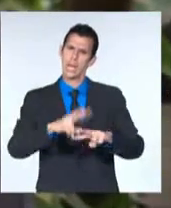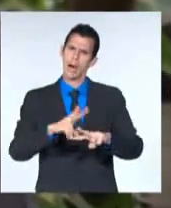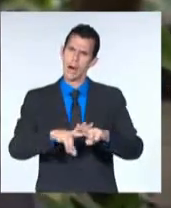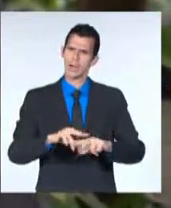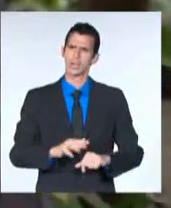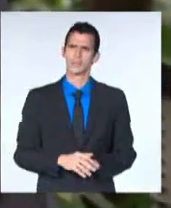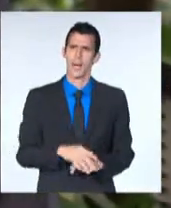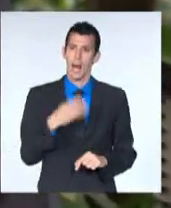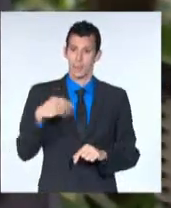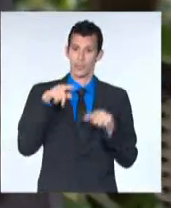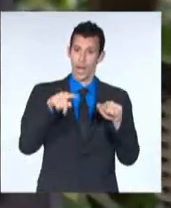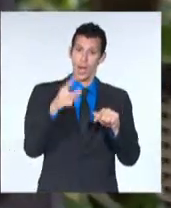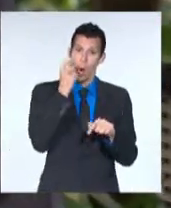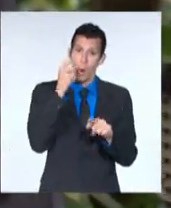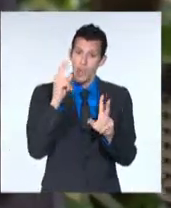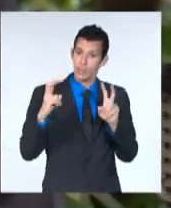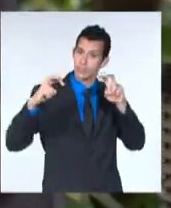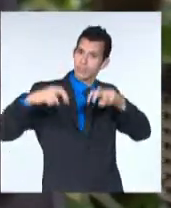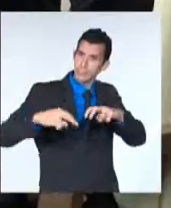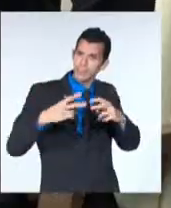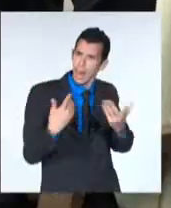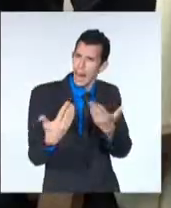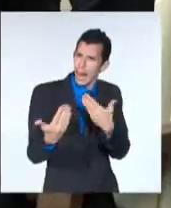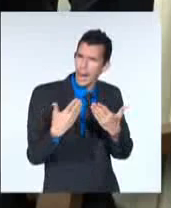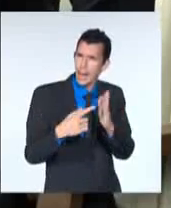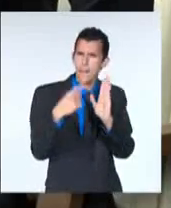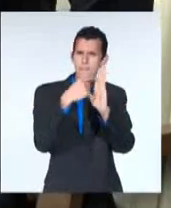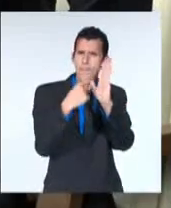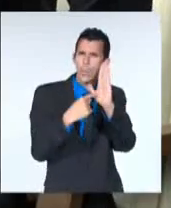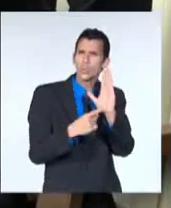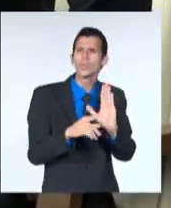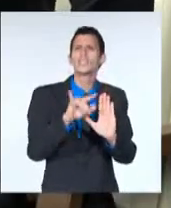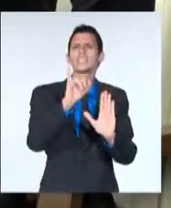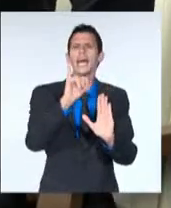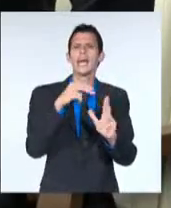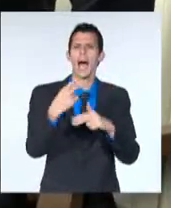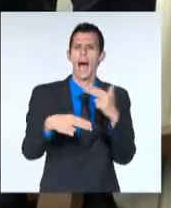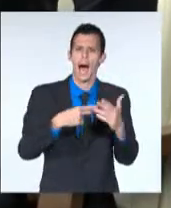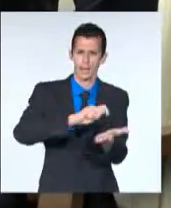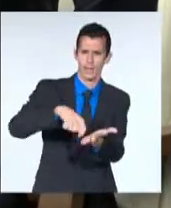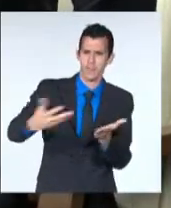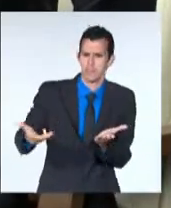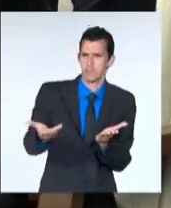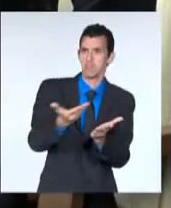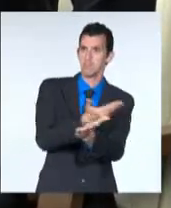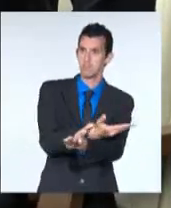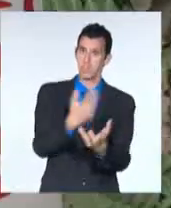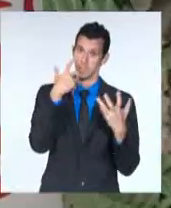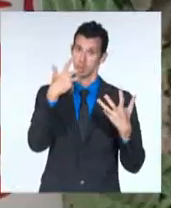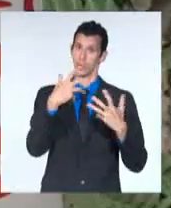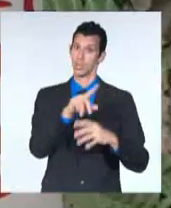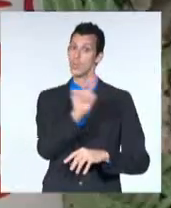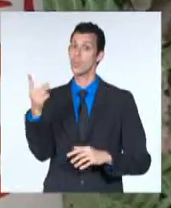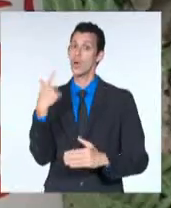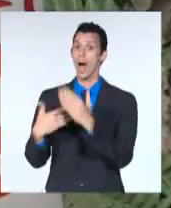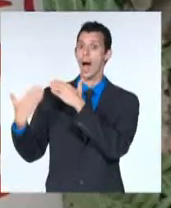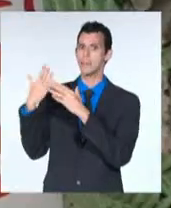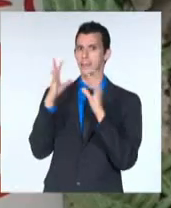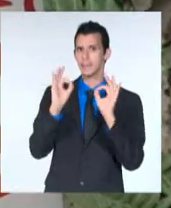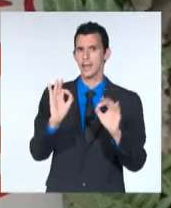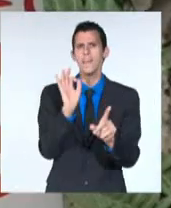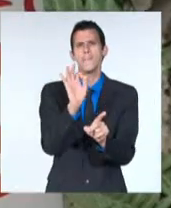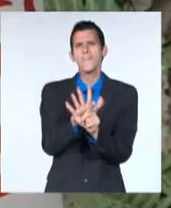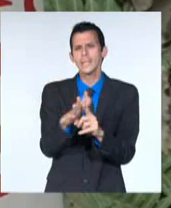6 instrumentos bilaterales, un importante momento en la historia de las relaciones entre los dos países, suscritas el 8